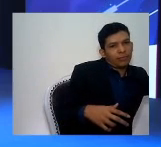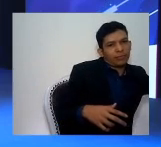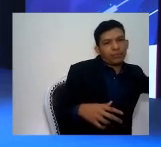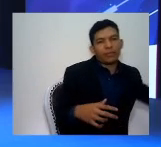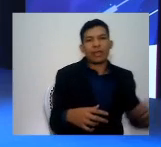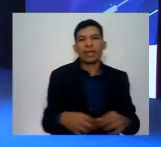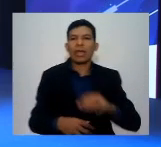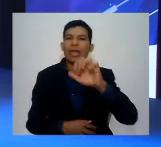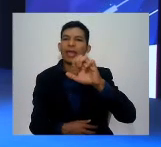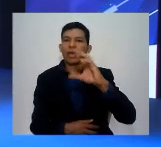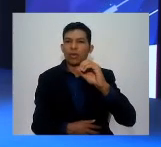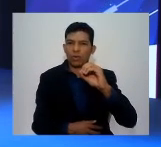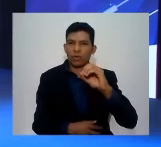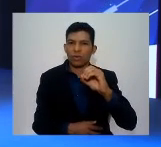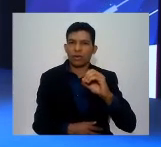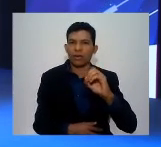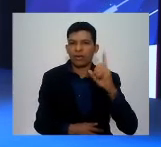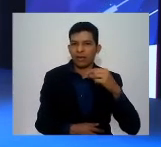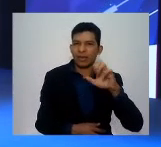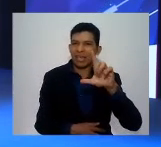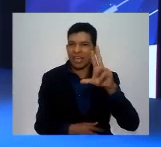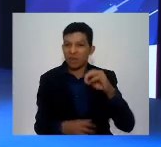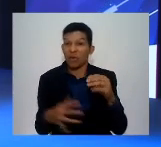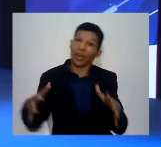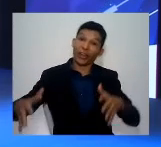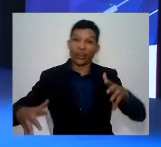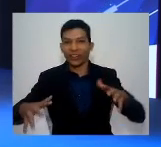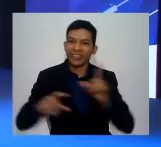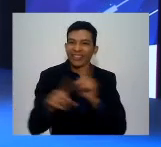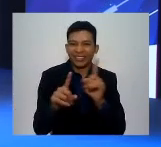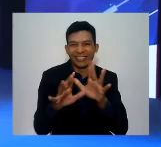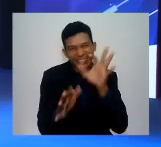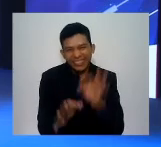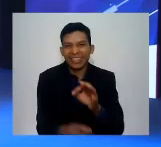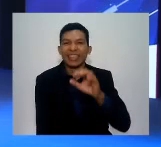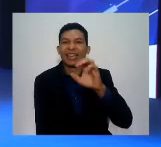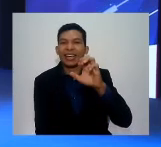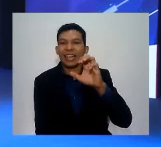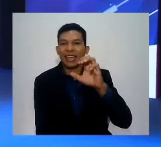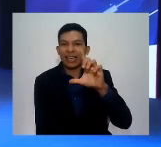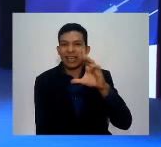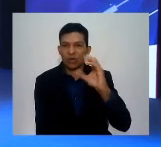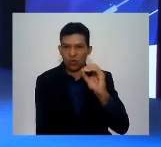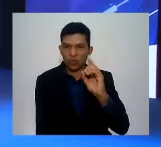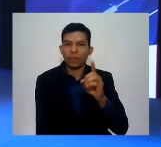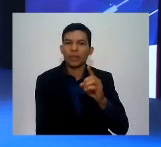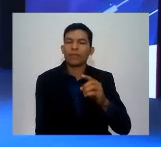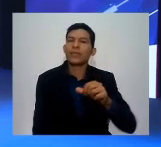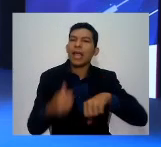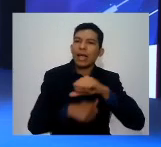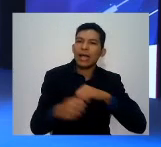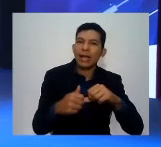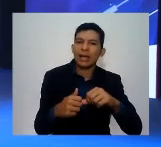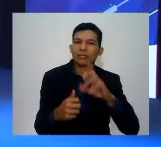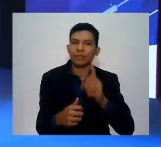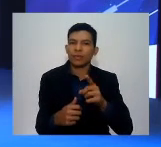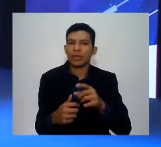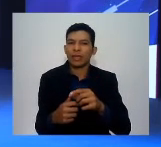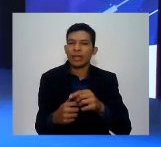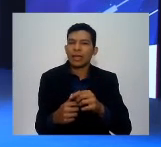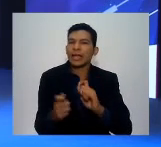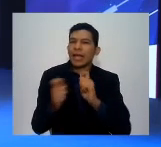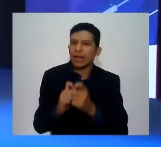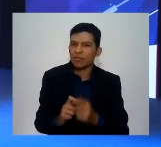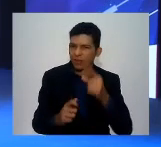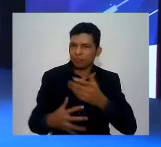Pues porque la gente a la que le da COVID algunos entran en una vaina que se llama síndrome